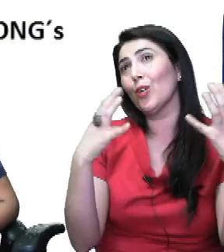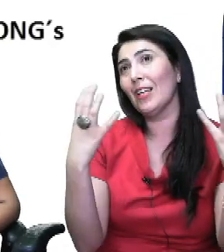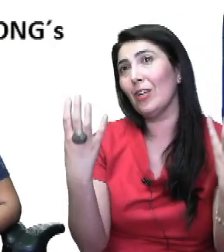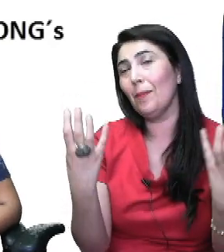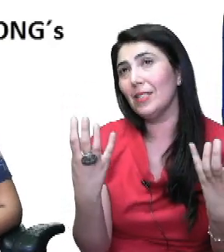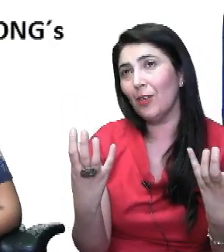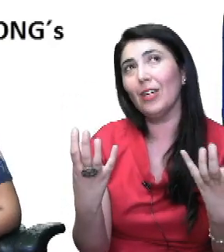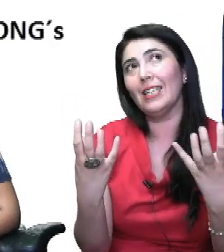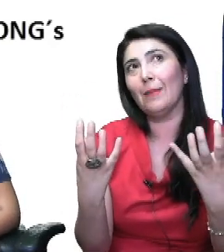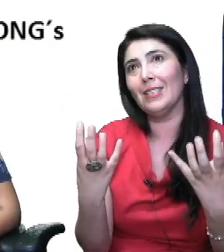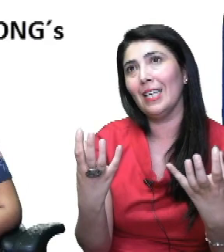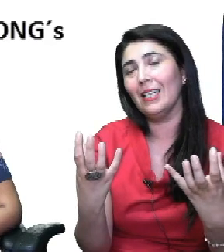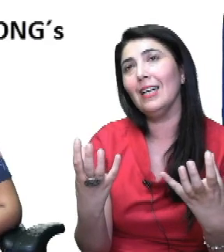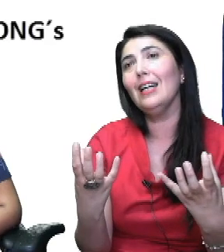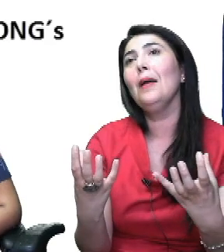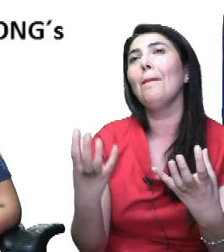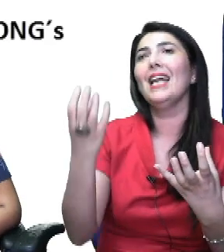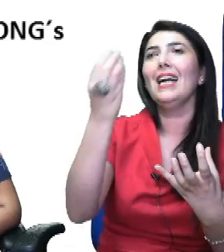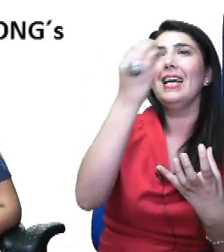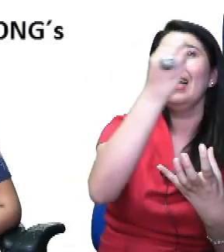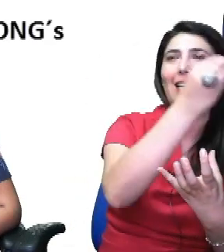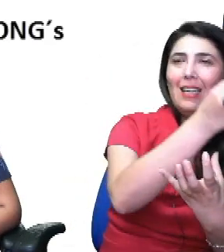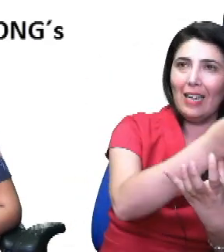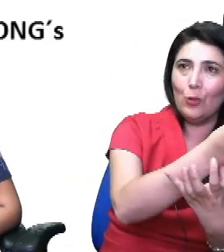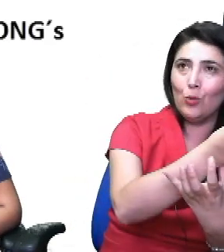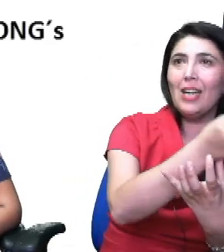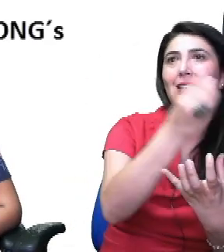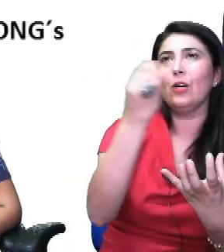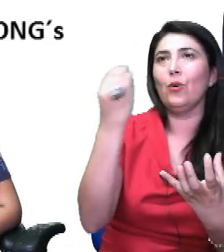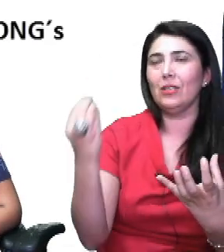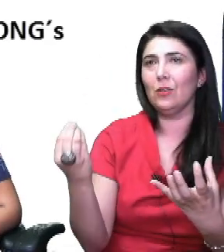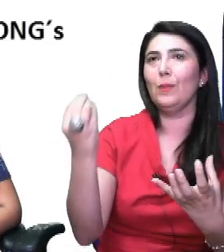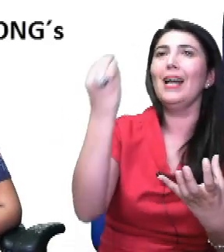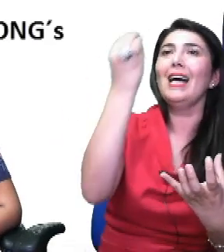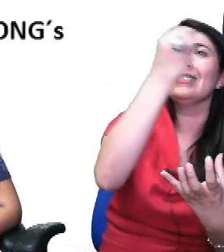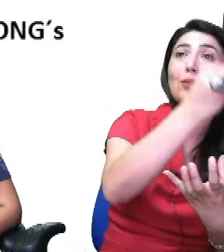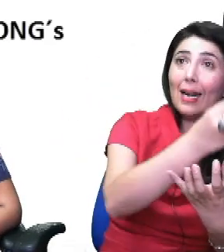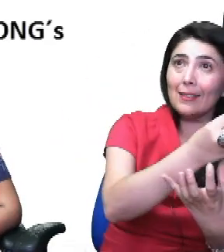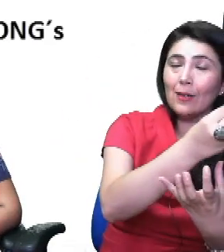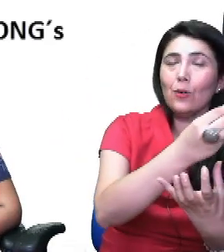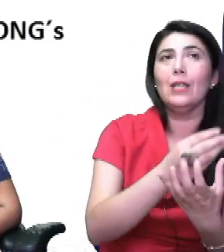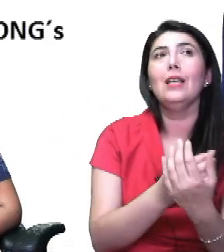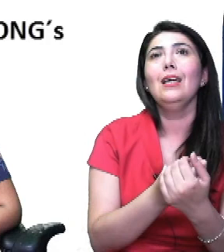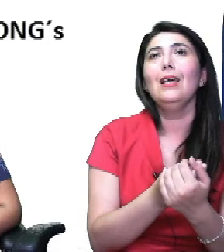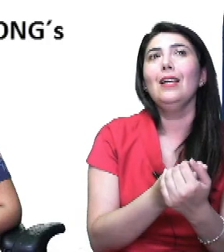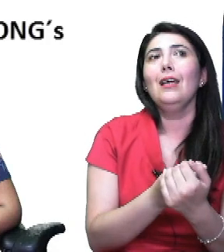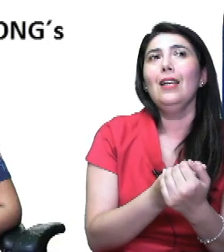grupo coordinador específico, que es esta mesa técnica, para nutrir a este COE, ¿cierto? Para asesorar a este